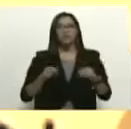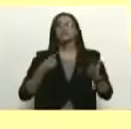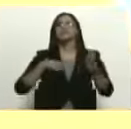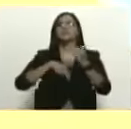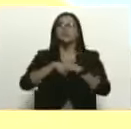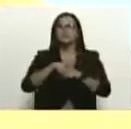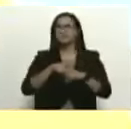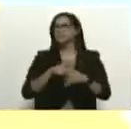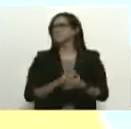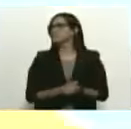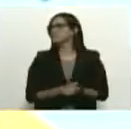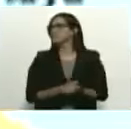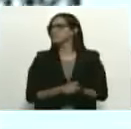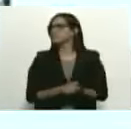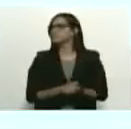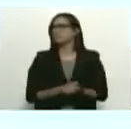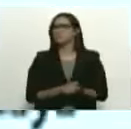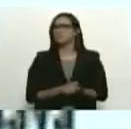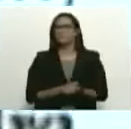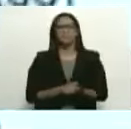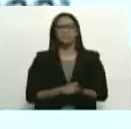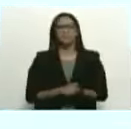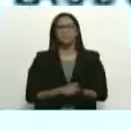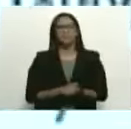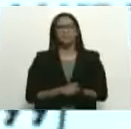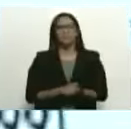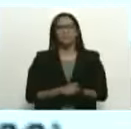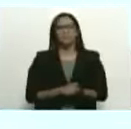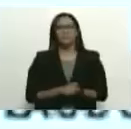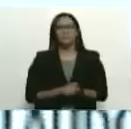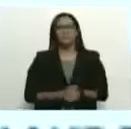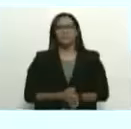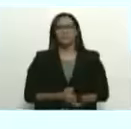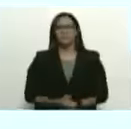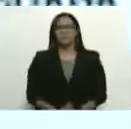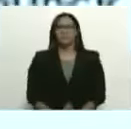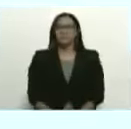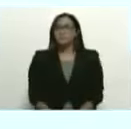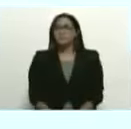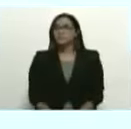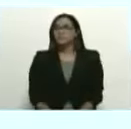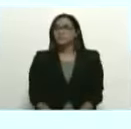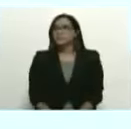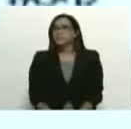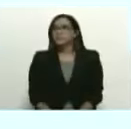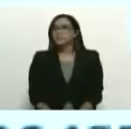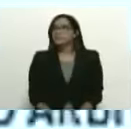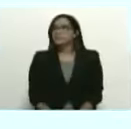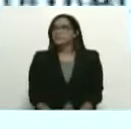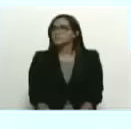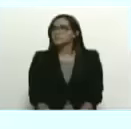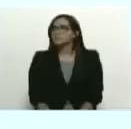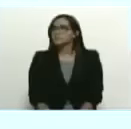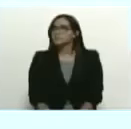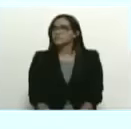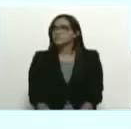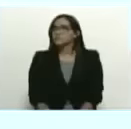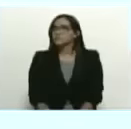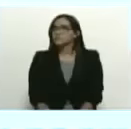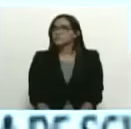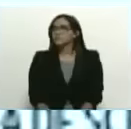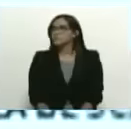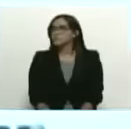del Orinoco. Eso es lo que se llama la Guayana Esequiba, ese territorio. Existe la Guayana venezolana, ¿verdad? Y las Guayanas, que son las Guayanas desde